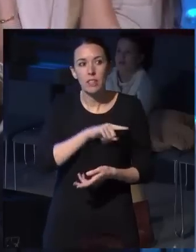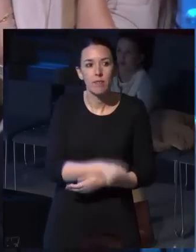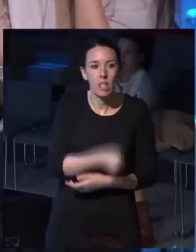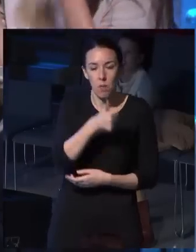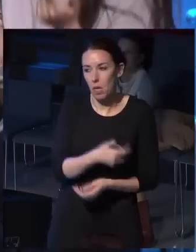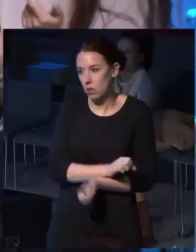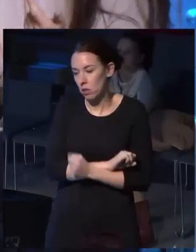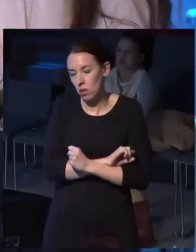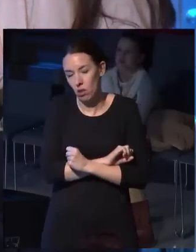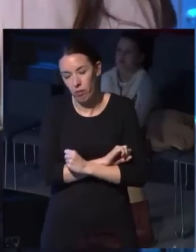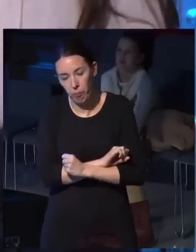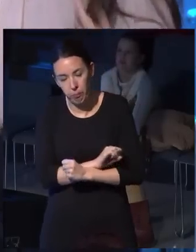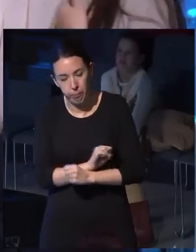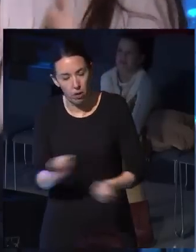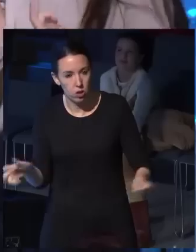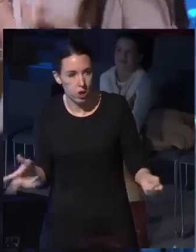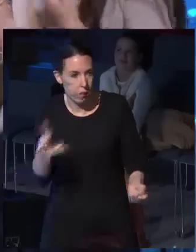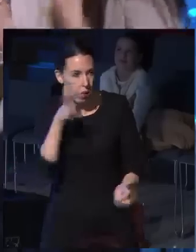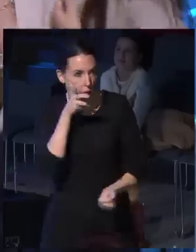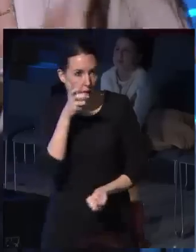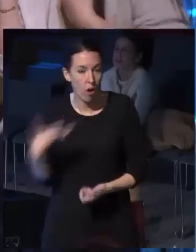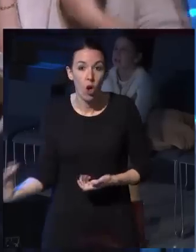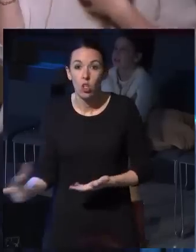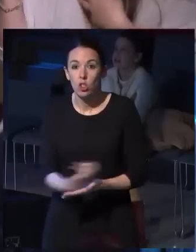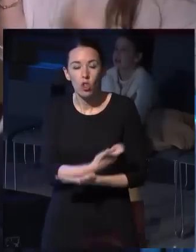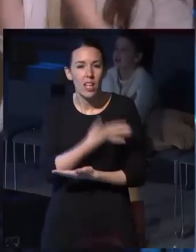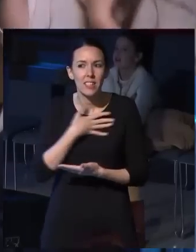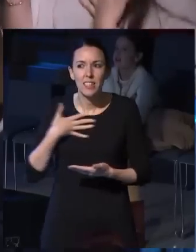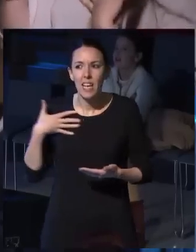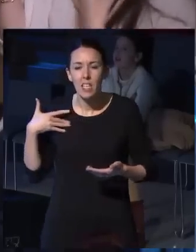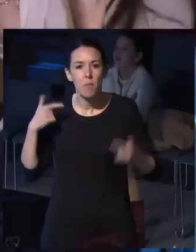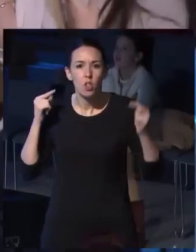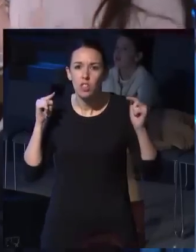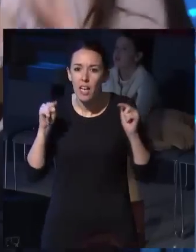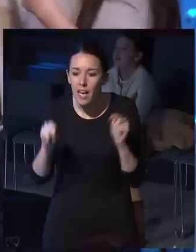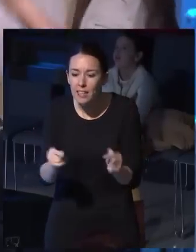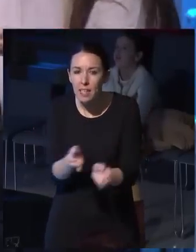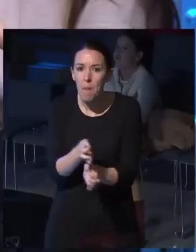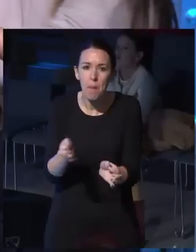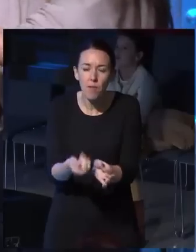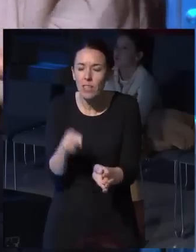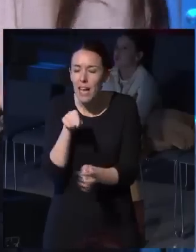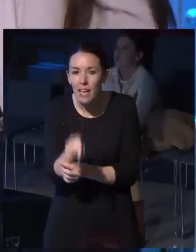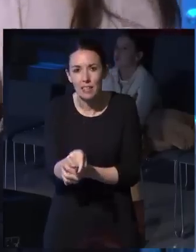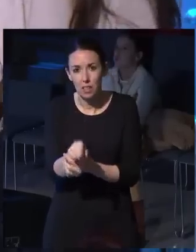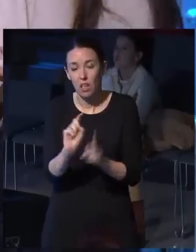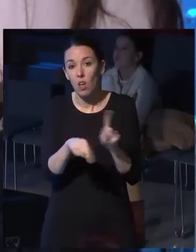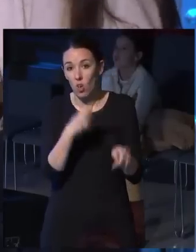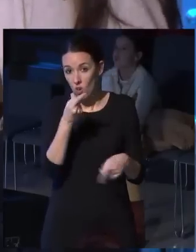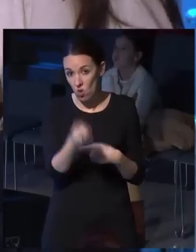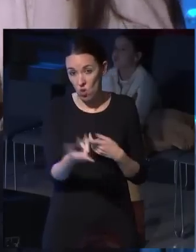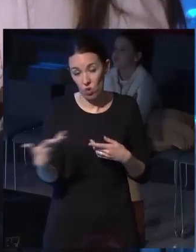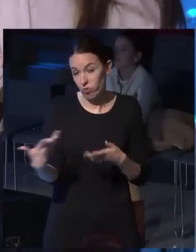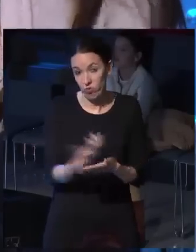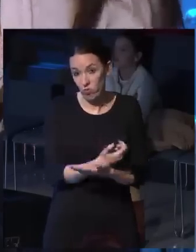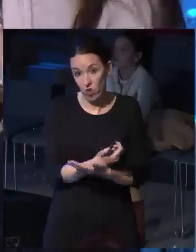es imposible oírlo. Y claro, todas queríamos que fuese la toma que a nosotras nos ha salido mejor. Pero luego... Está dentro de que